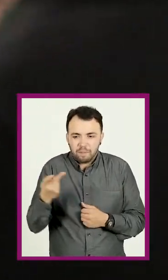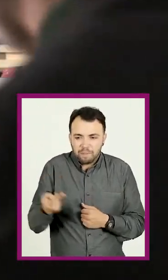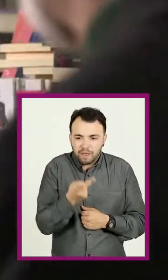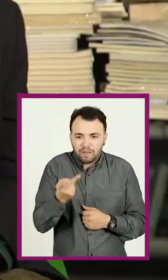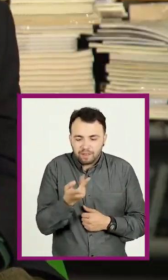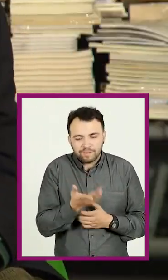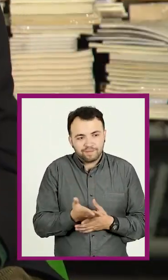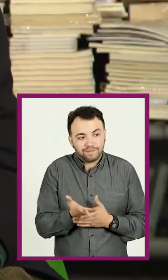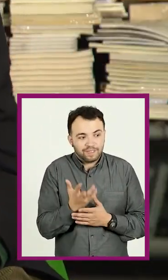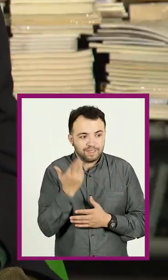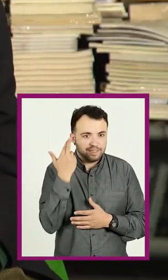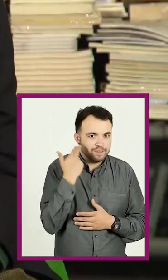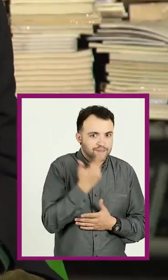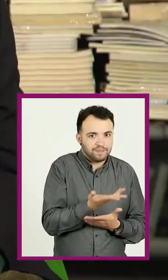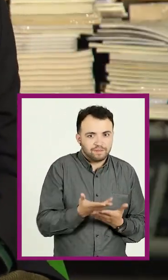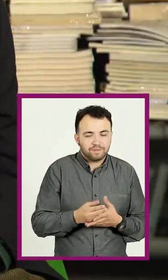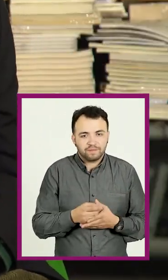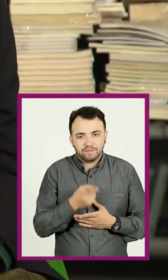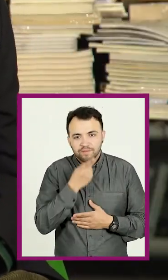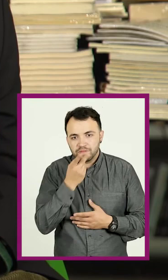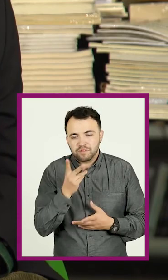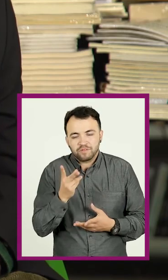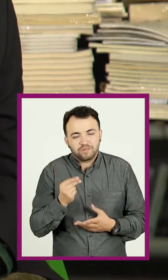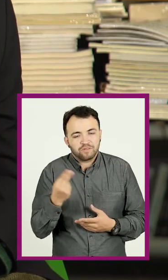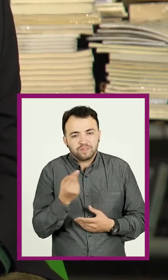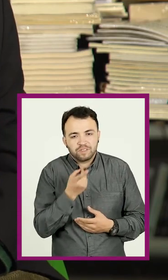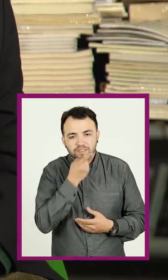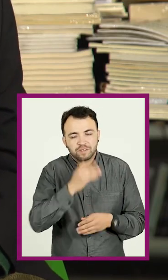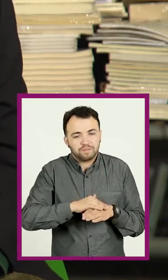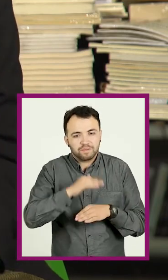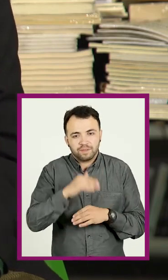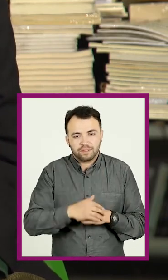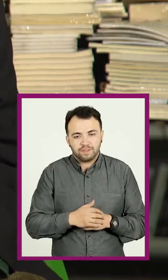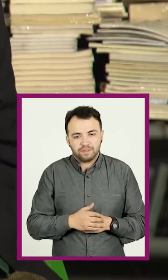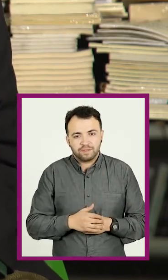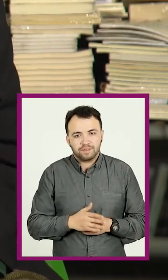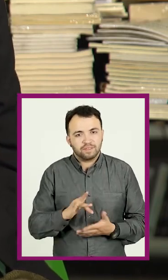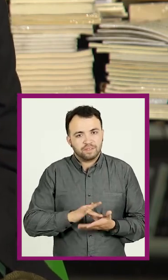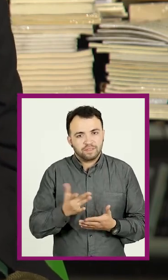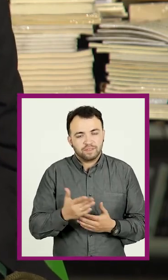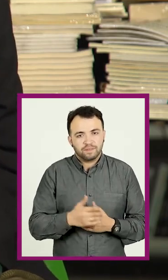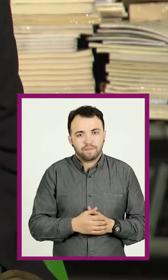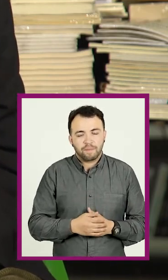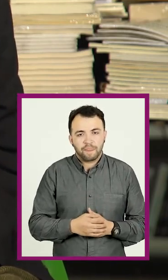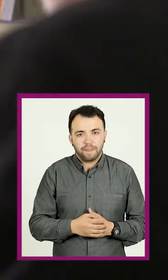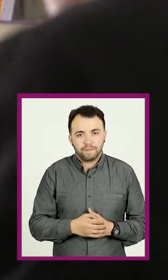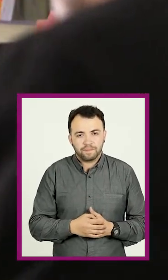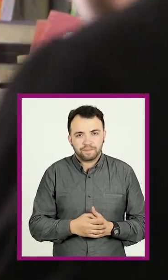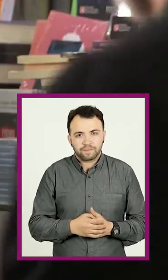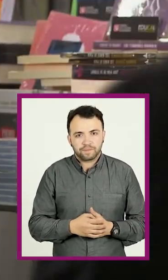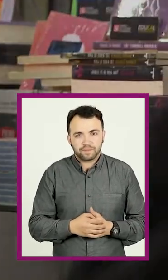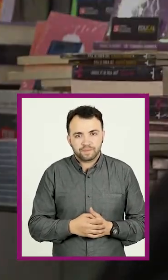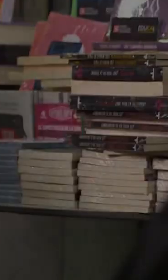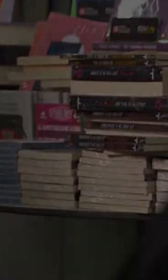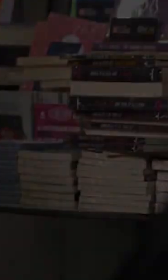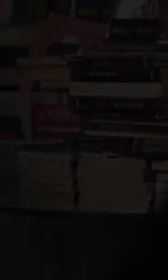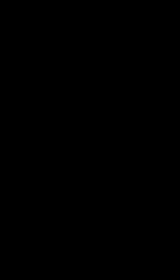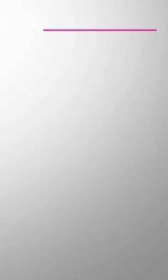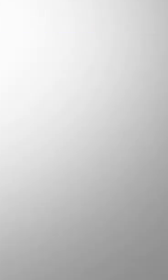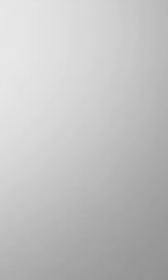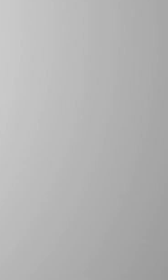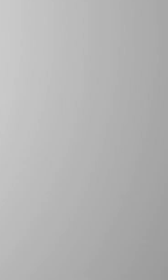todos. Atrévanse a filosofar. Muy bien. Pues ya escucharon, no hay nada más que decir. Muchas gracias. Nada que agregar. Muchas gracias, Dios.